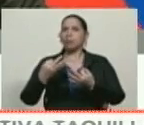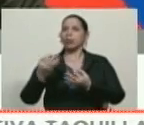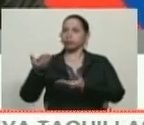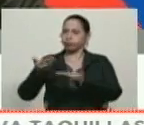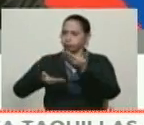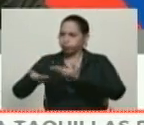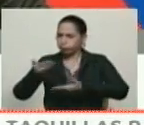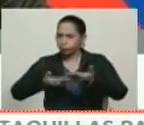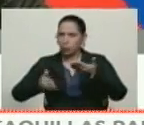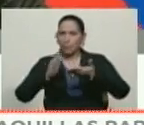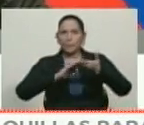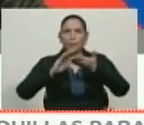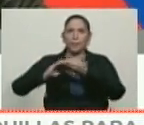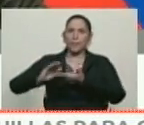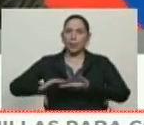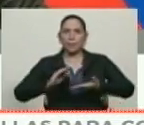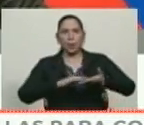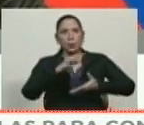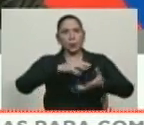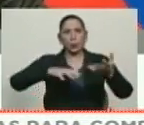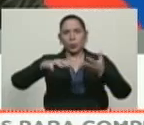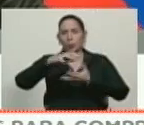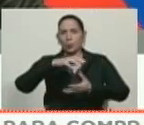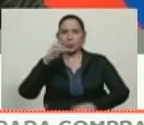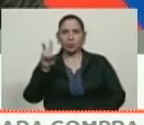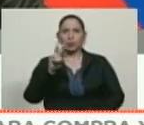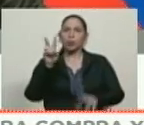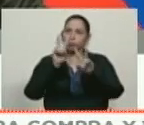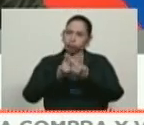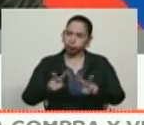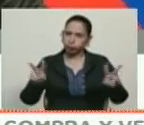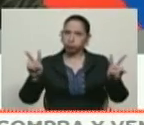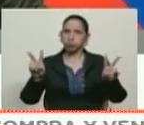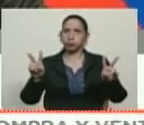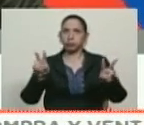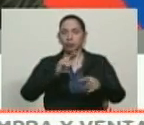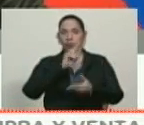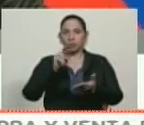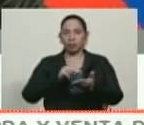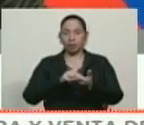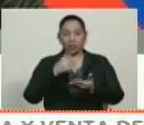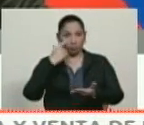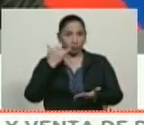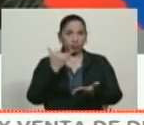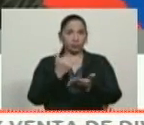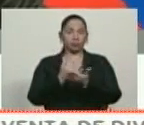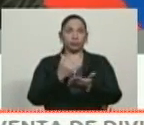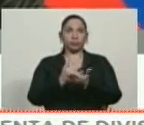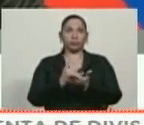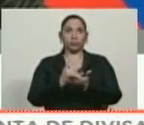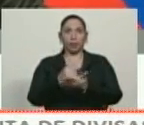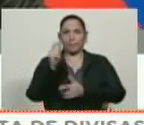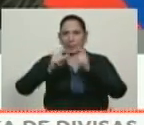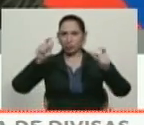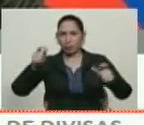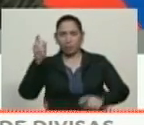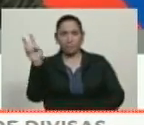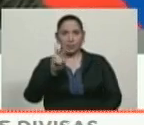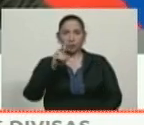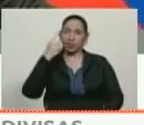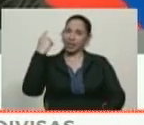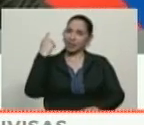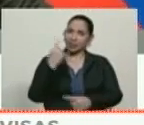de problemas venezolanos, nacionales, y es evidente que son los ciudadanos venezolanos que tienen